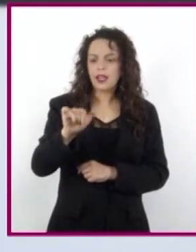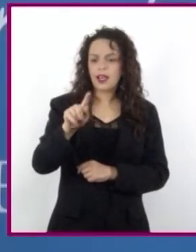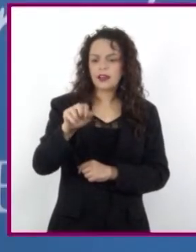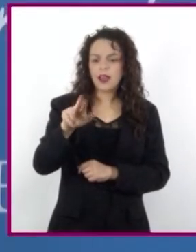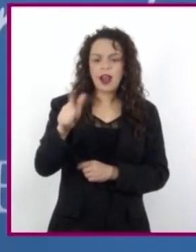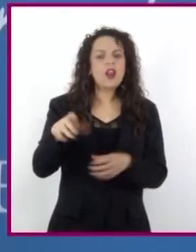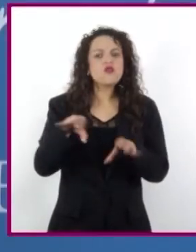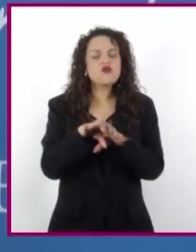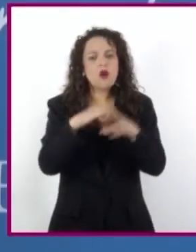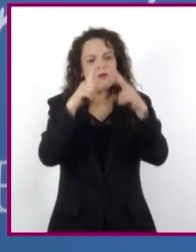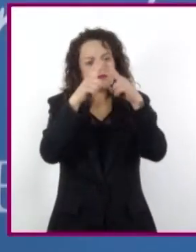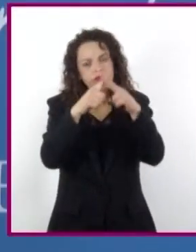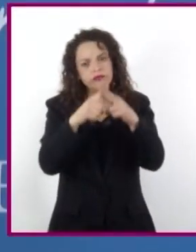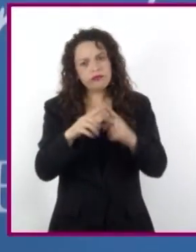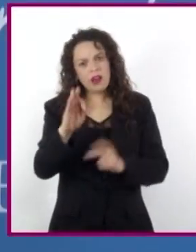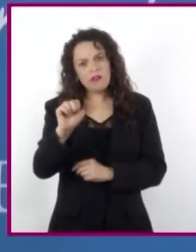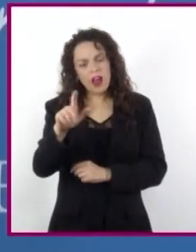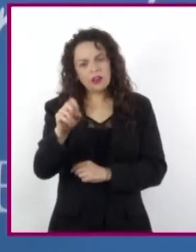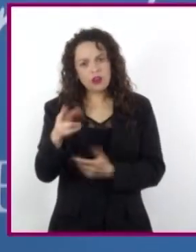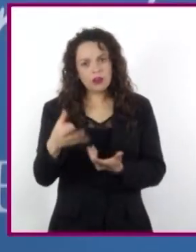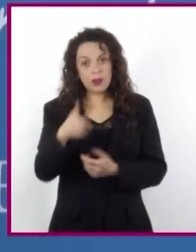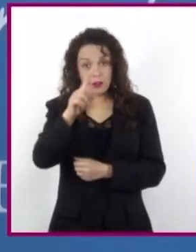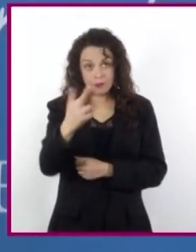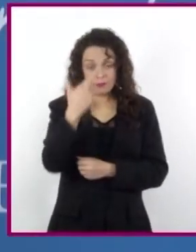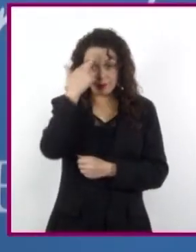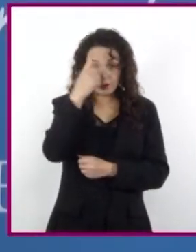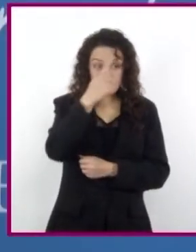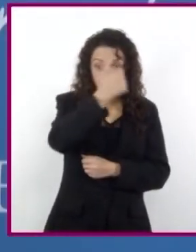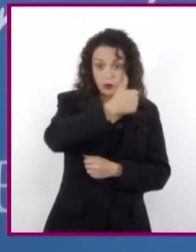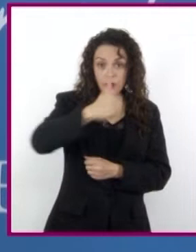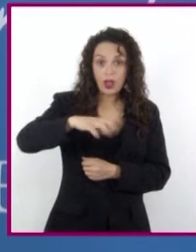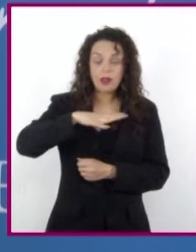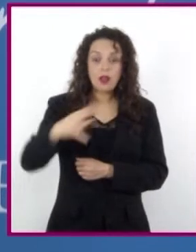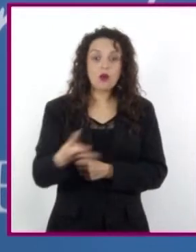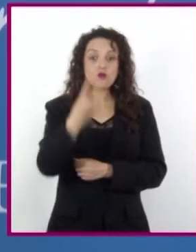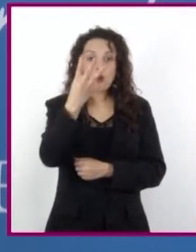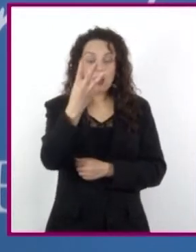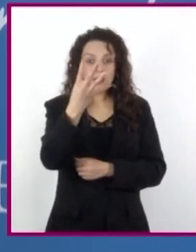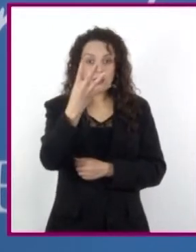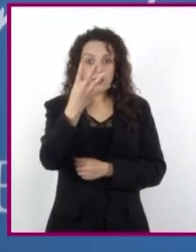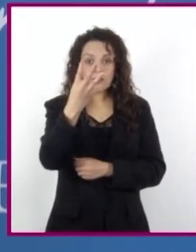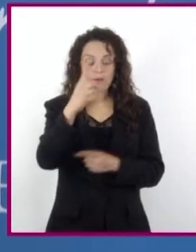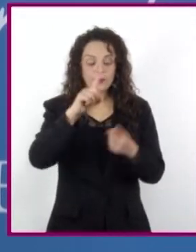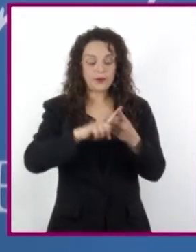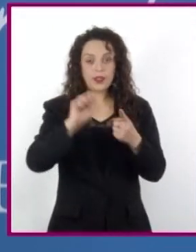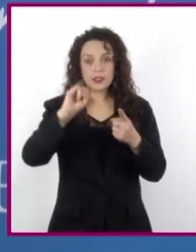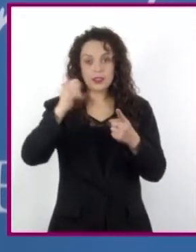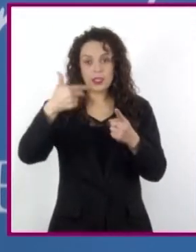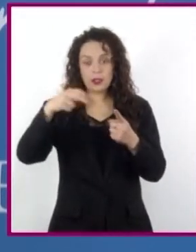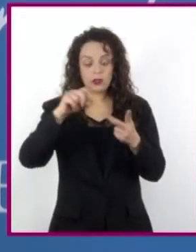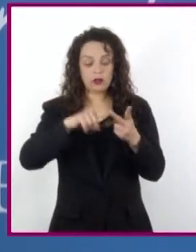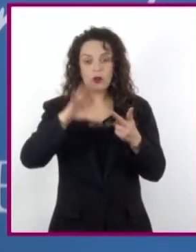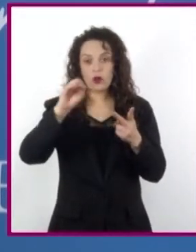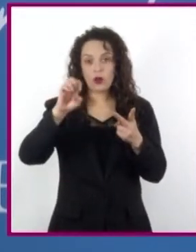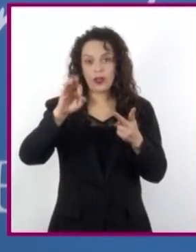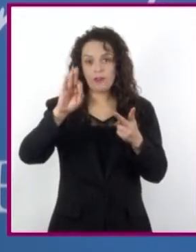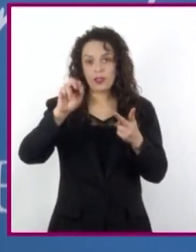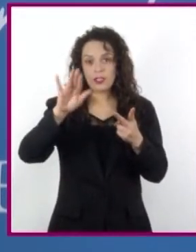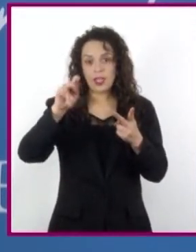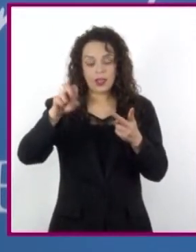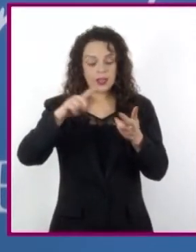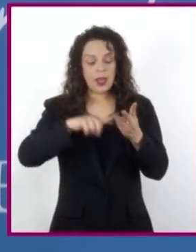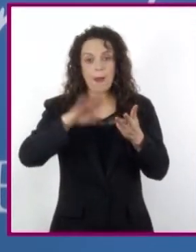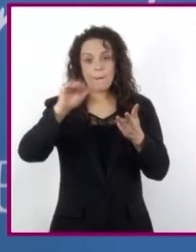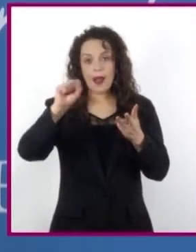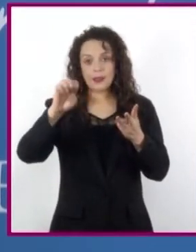factorizamos? Recuerden que cada término algebraico tiene 4 componentes: el signo, el coeficiente, la base